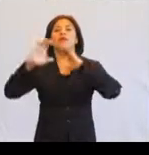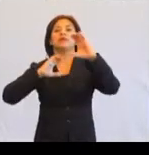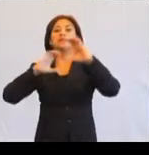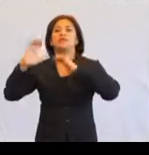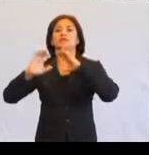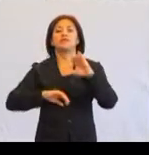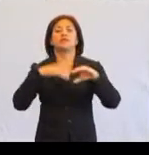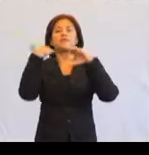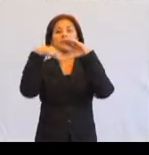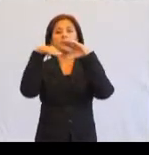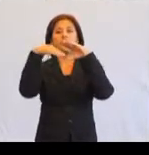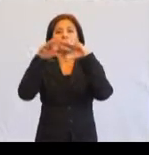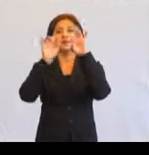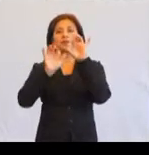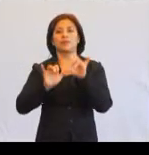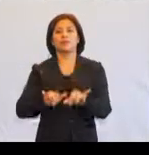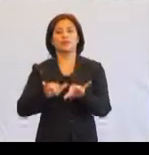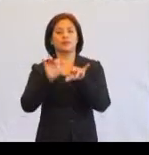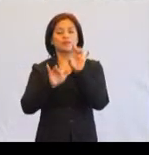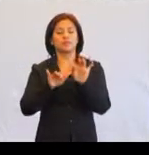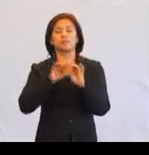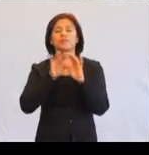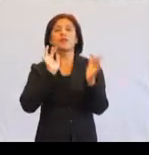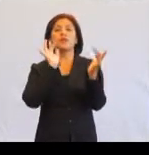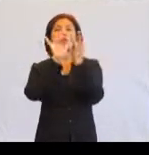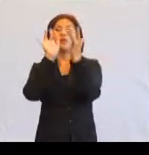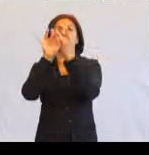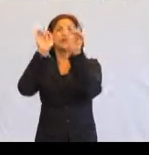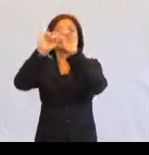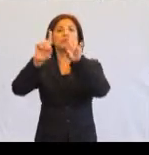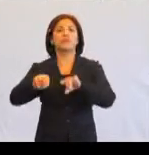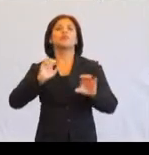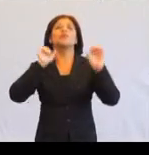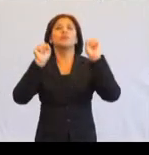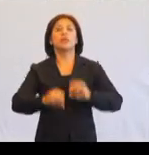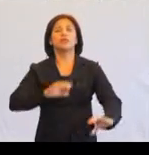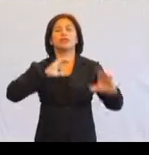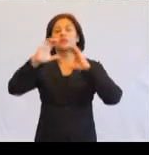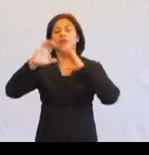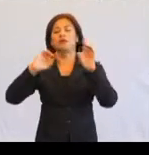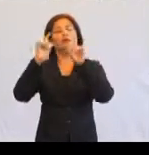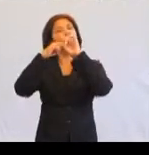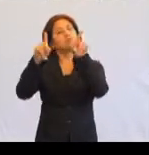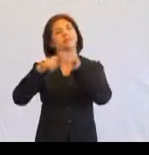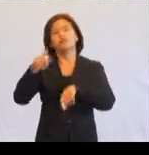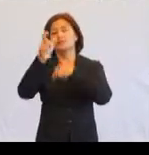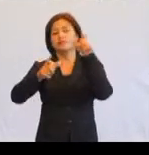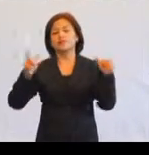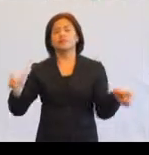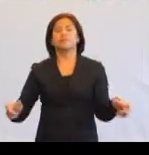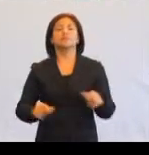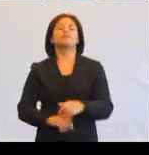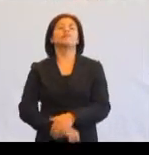podíamos comunicarnos a través de una computadora y comunicarnos con otras personas.